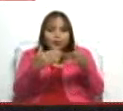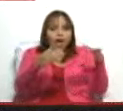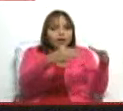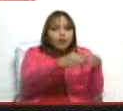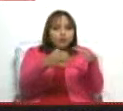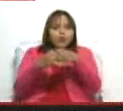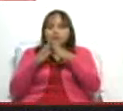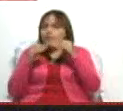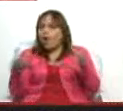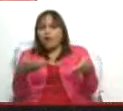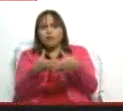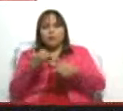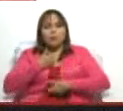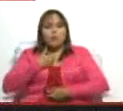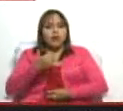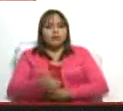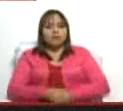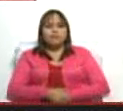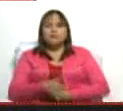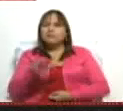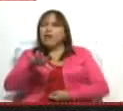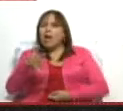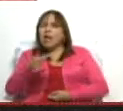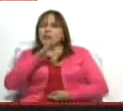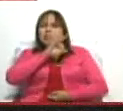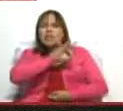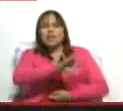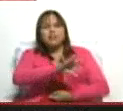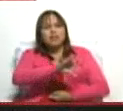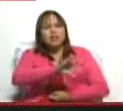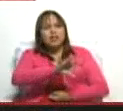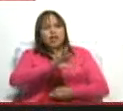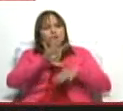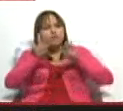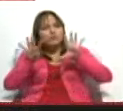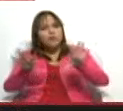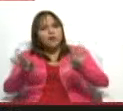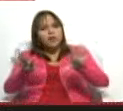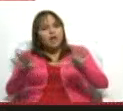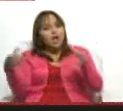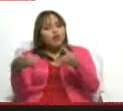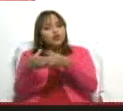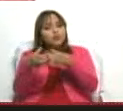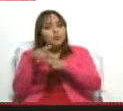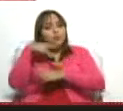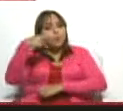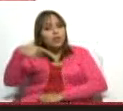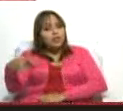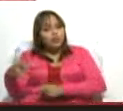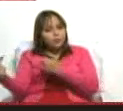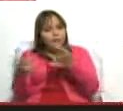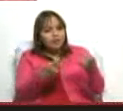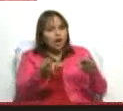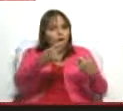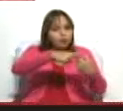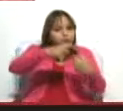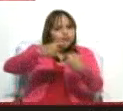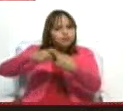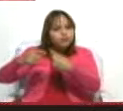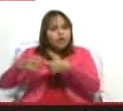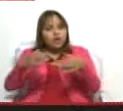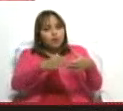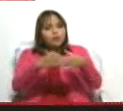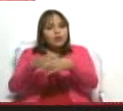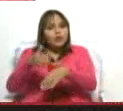sectores. Creo que van 39 organizaciones políticas. con las cuales